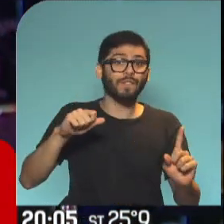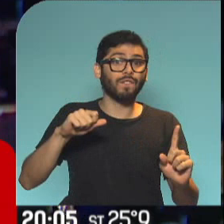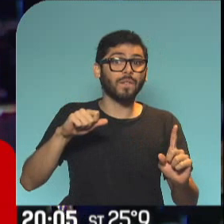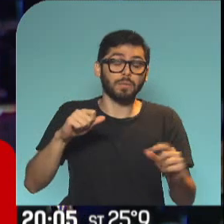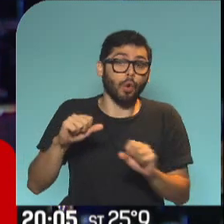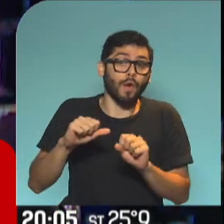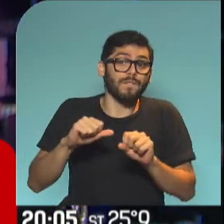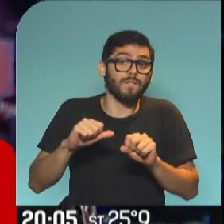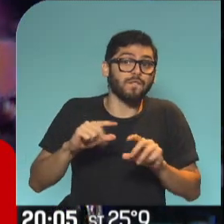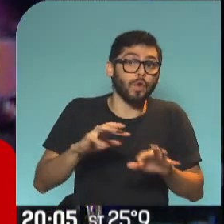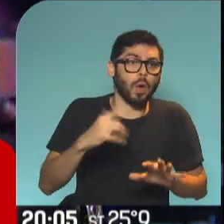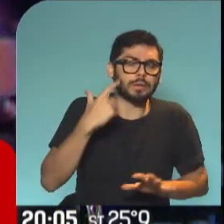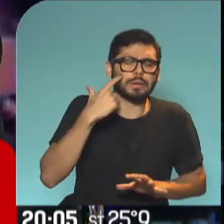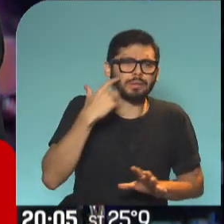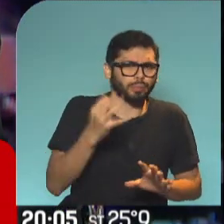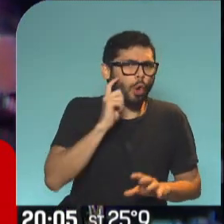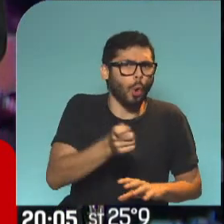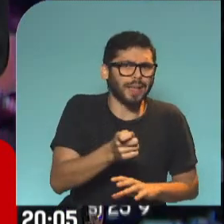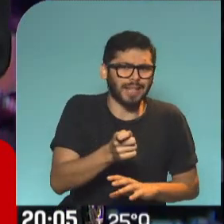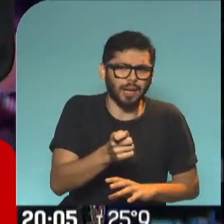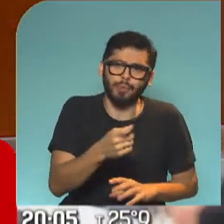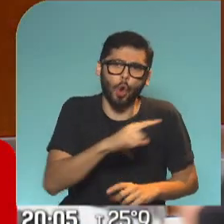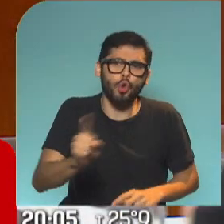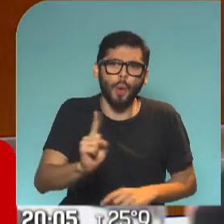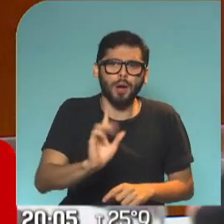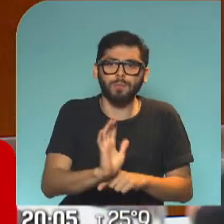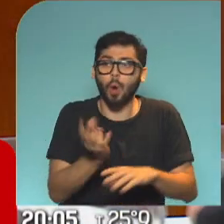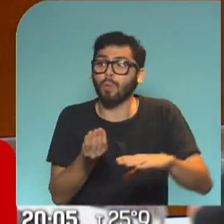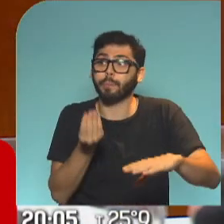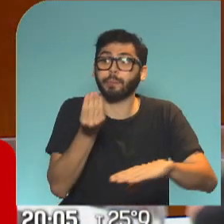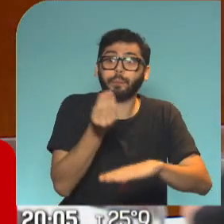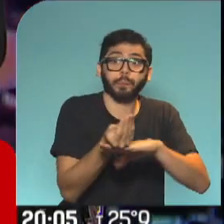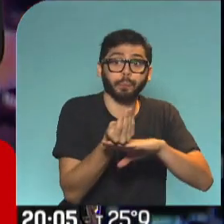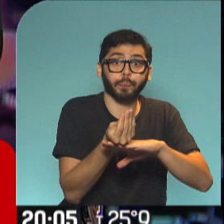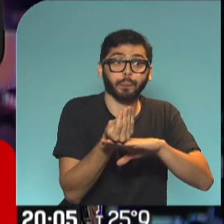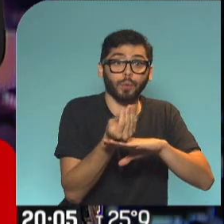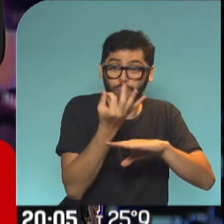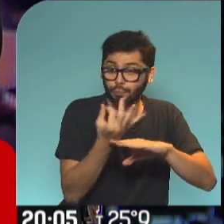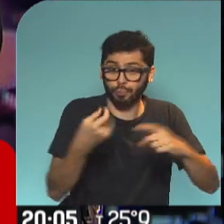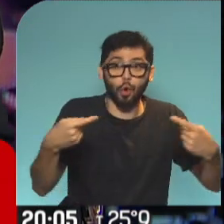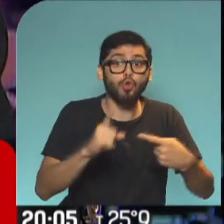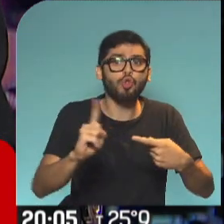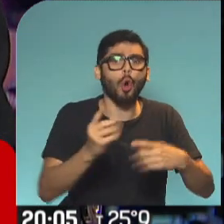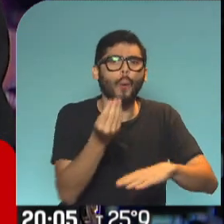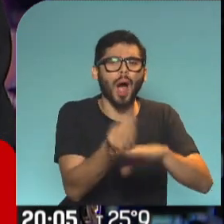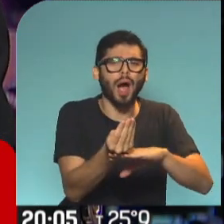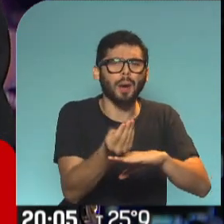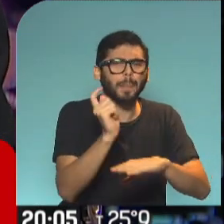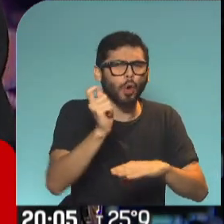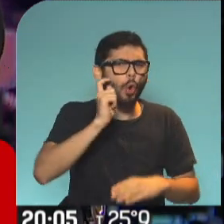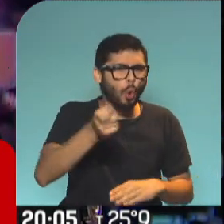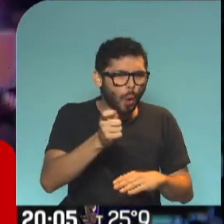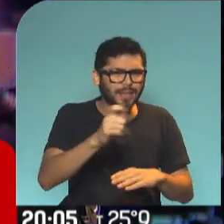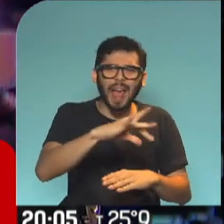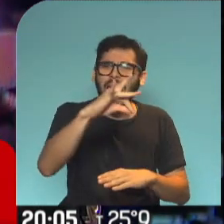debería esa señora no debería ser jueza es decir que llegó a un cargo para el cual no debería haber sido elegido a los